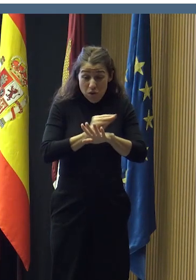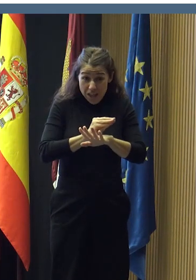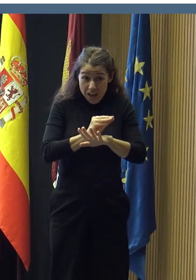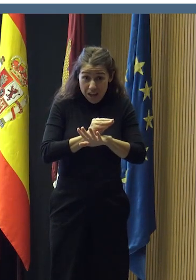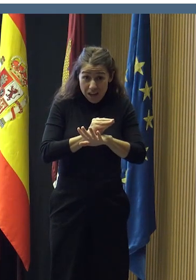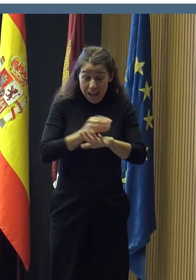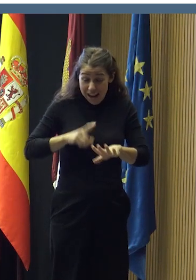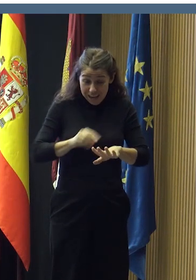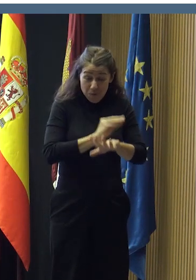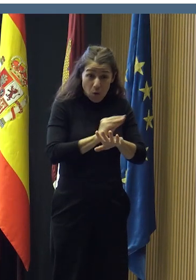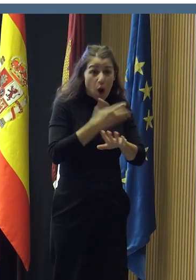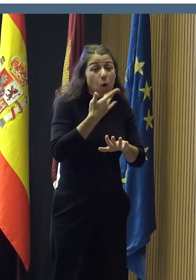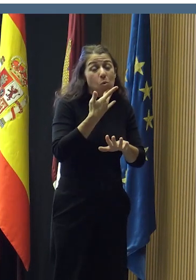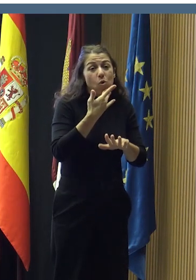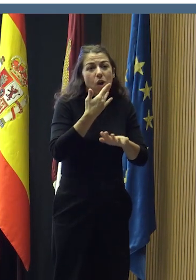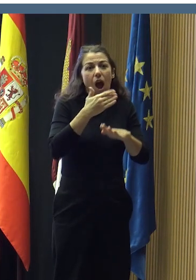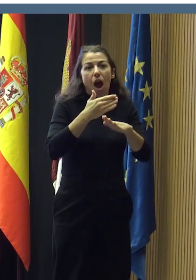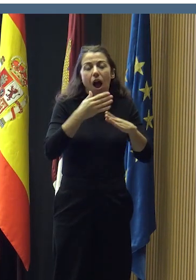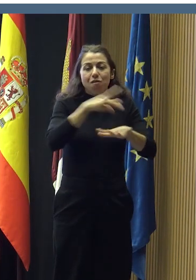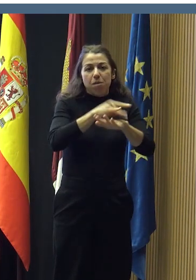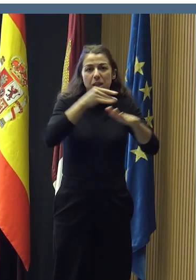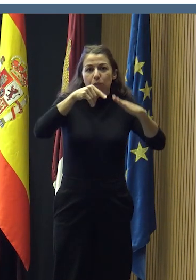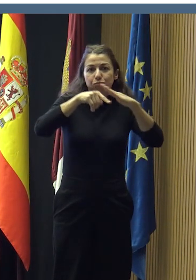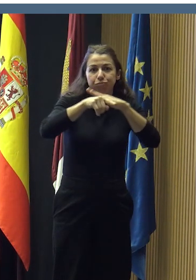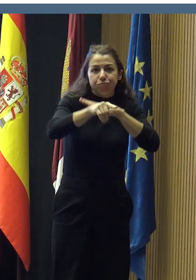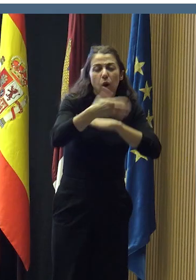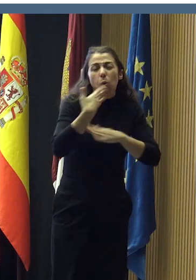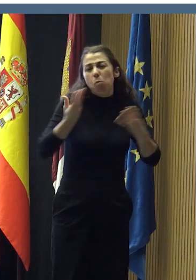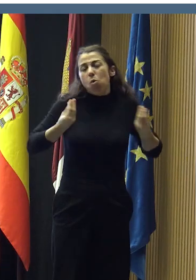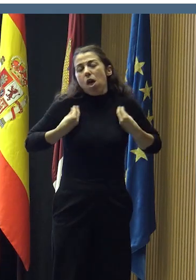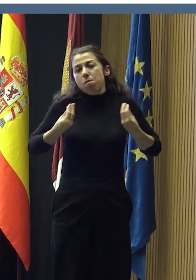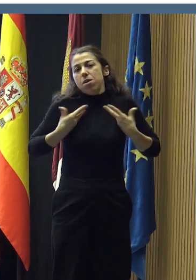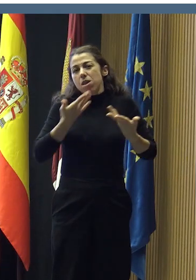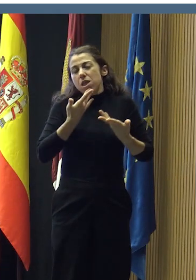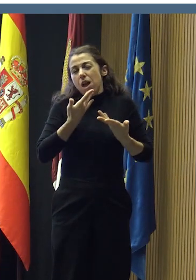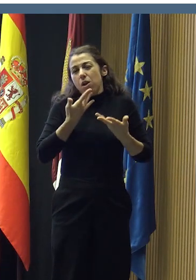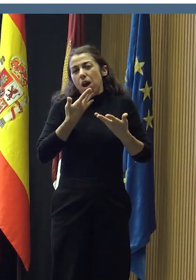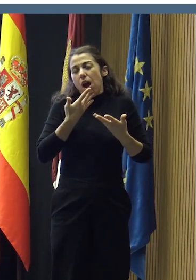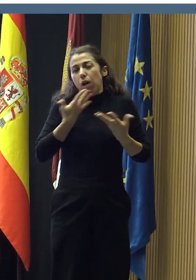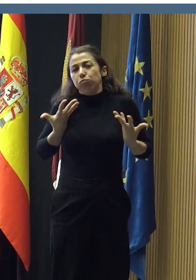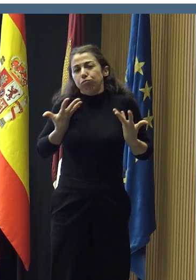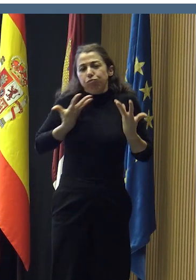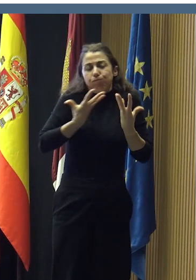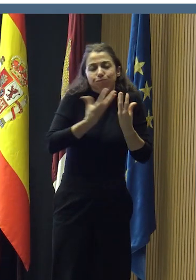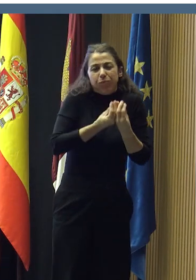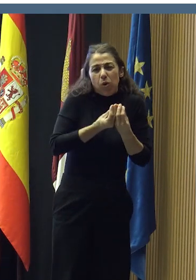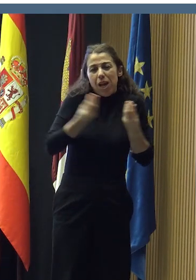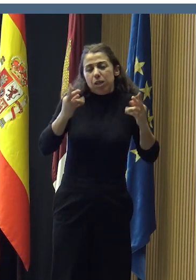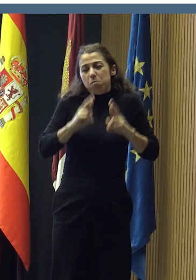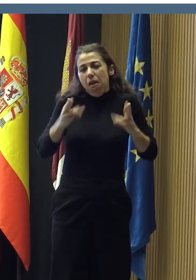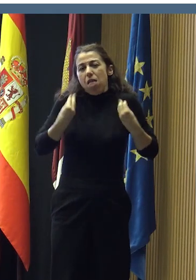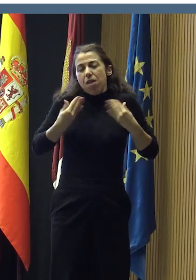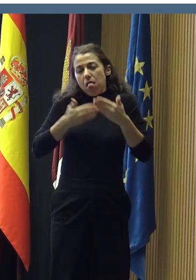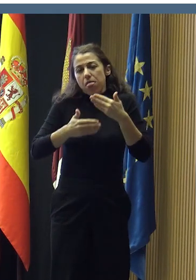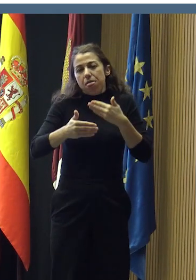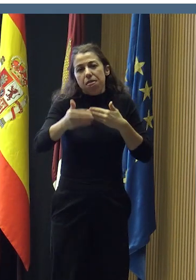como lo que comenta la compañera, como una cronificación de la enfermedad, como una vida, una convivencia con eso, con una esperanza de vida